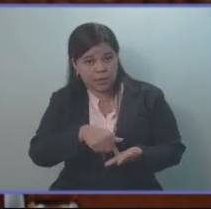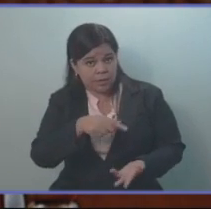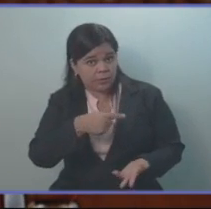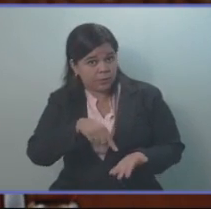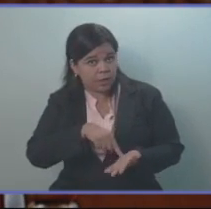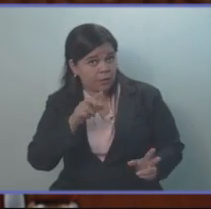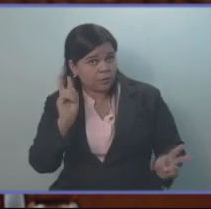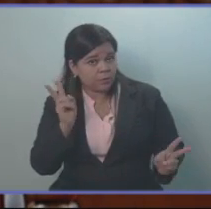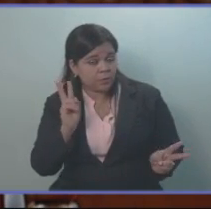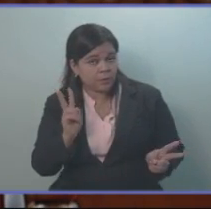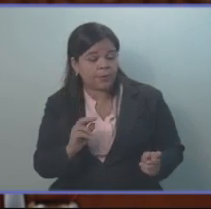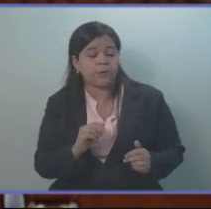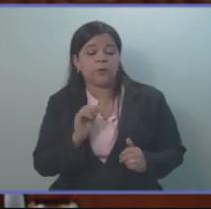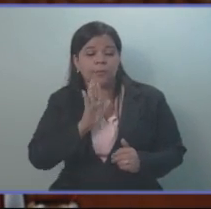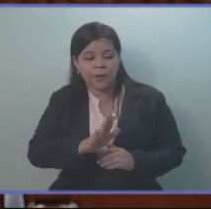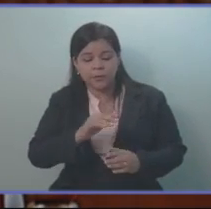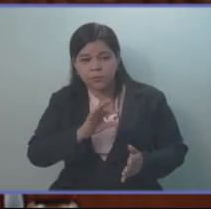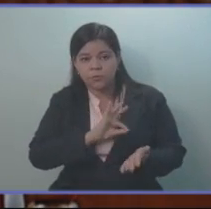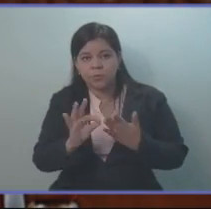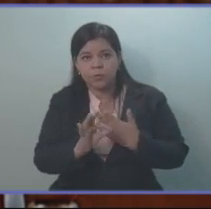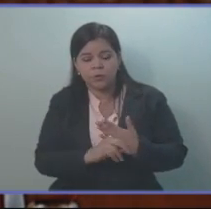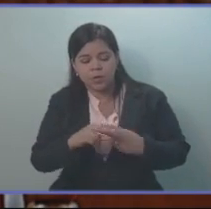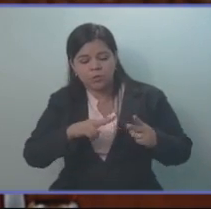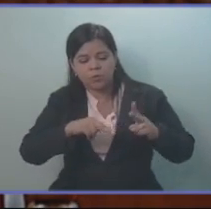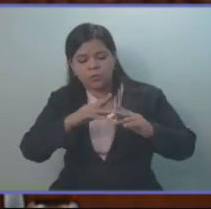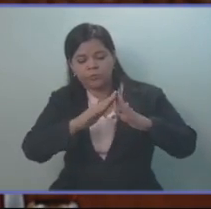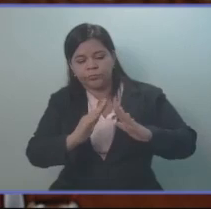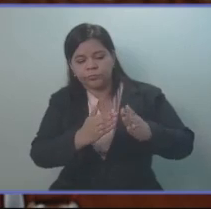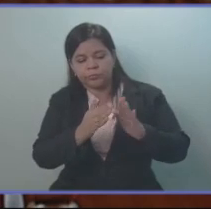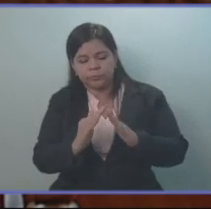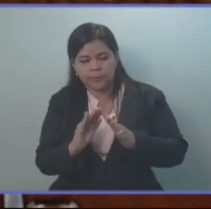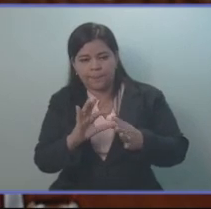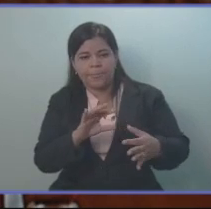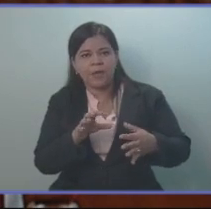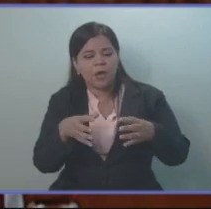función habitacional mediante el movimiento cooperativo.